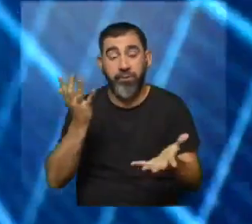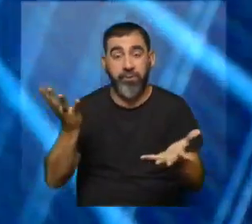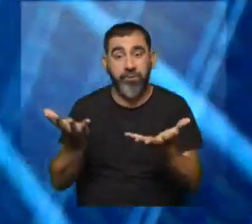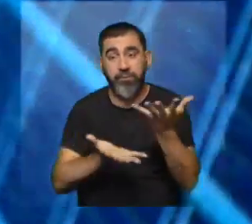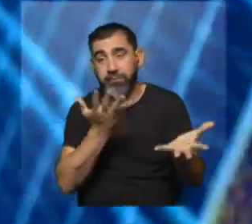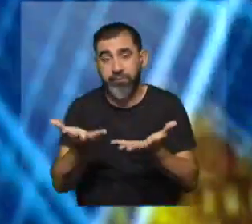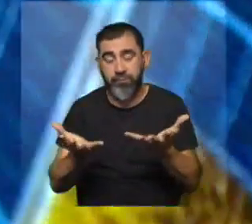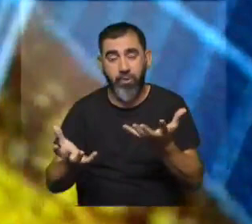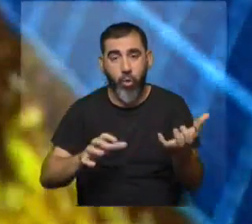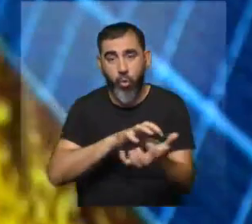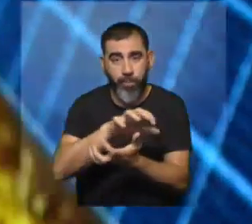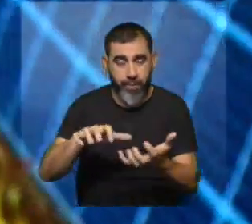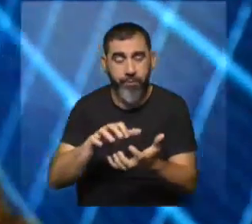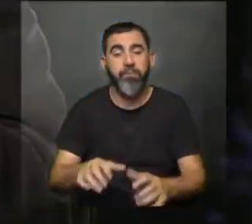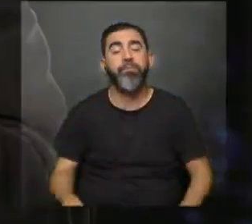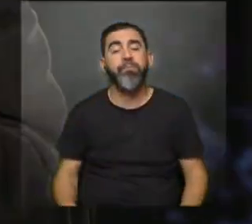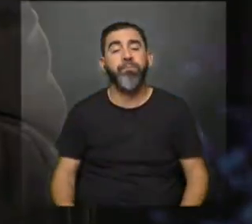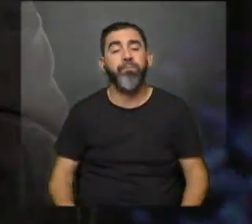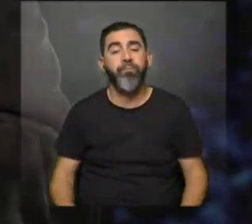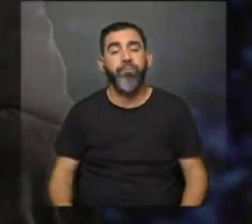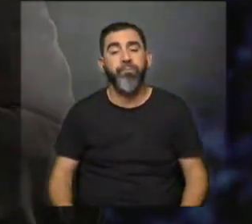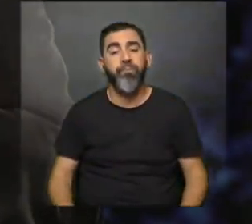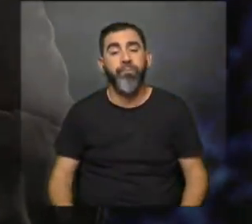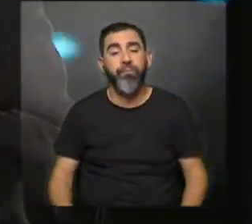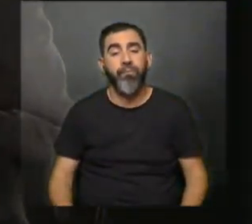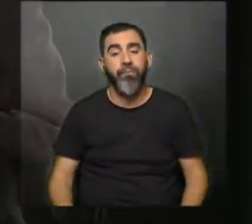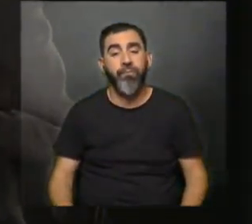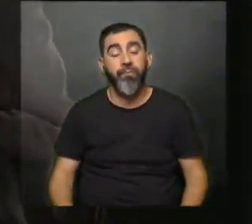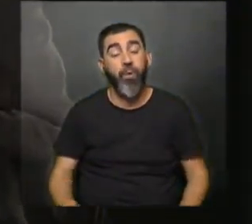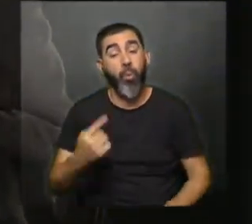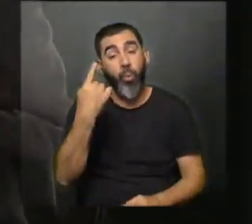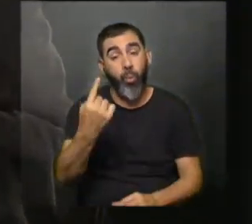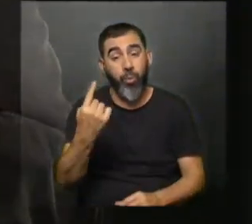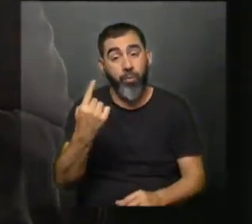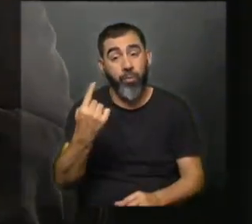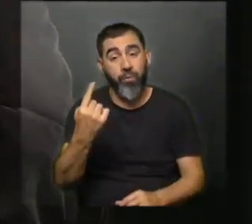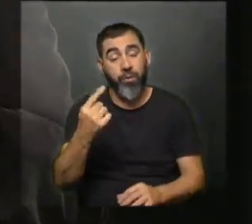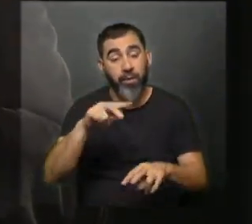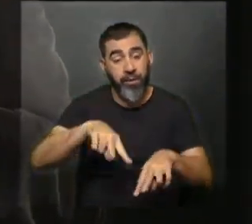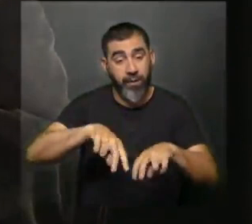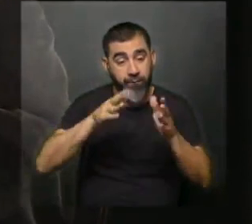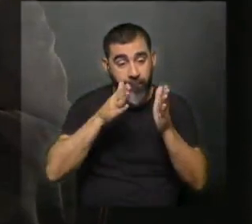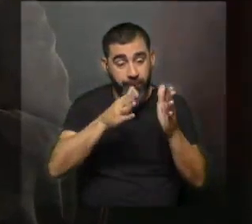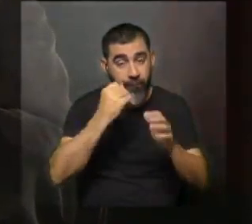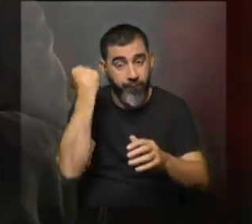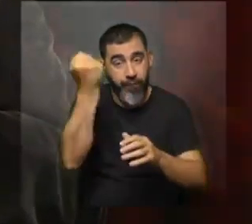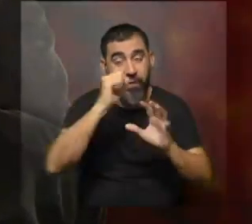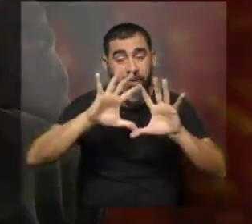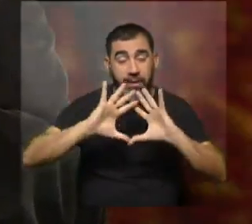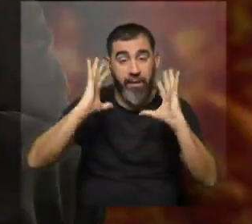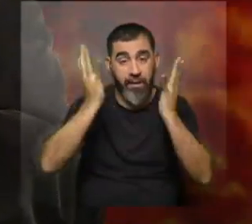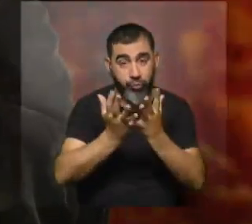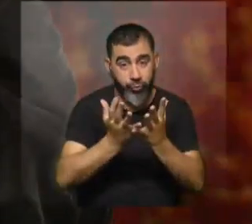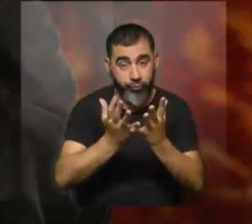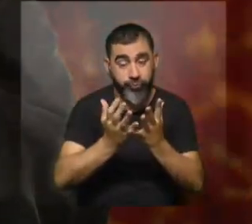en el pie. Claro. ¿Está bien? Entonces, unas líneas de investigación más importantes a nivel mundial